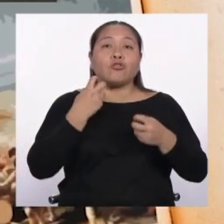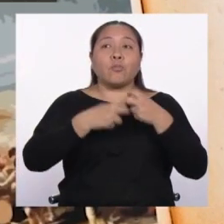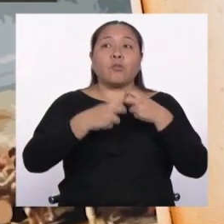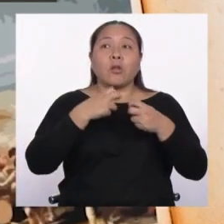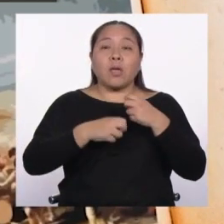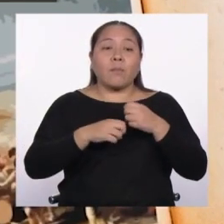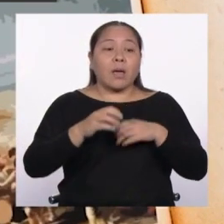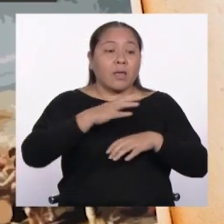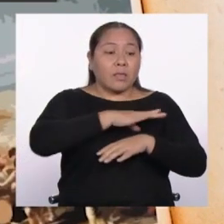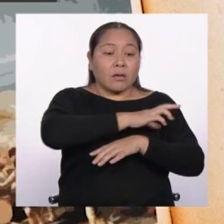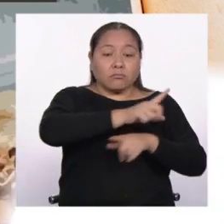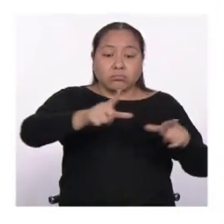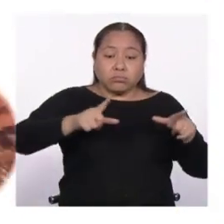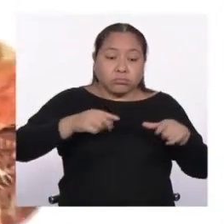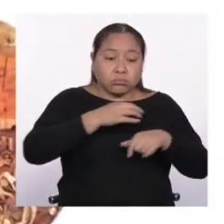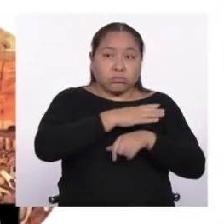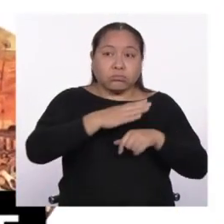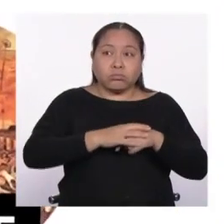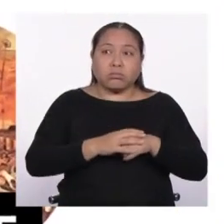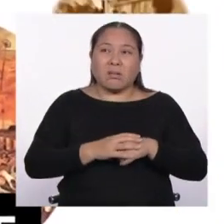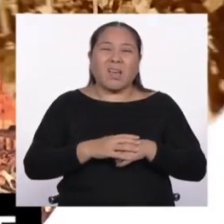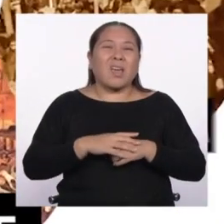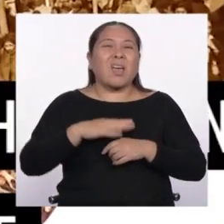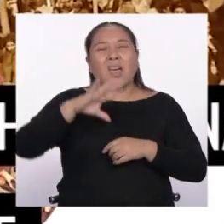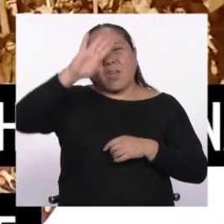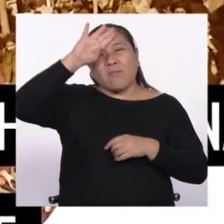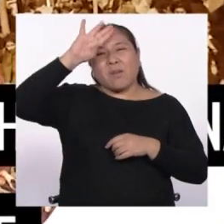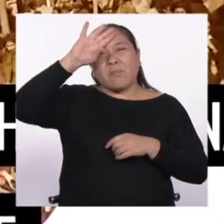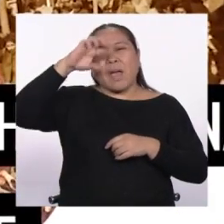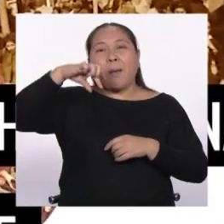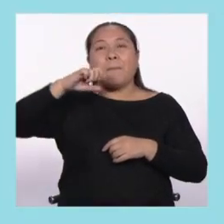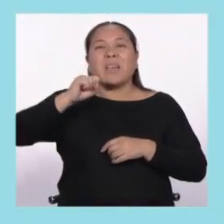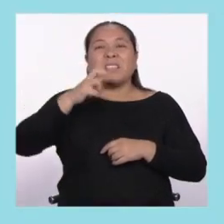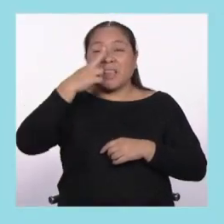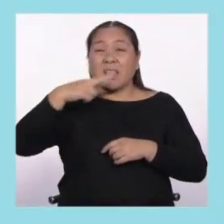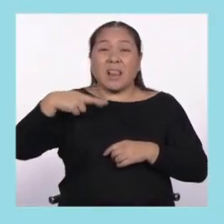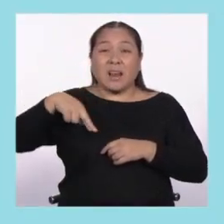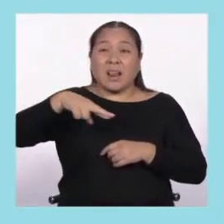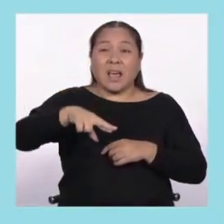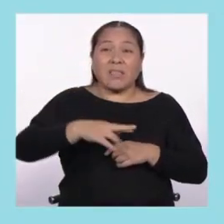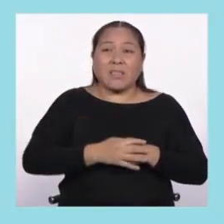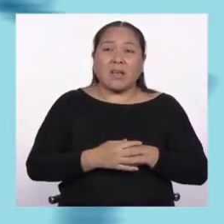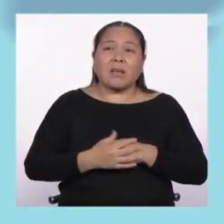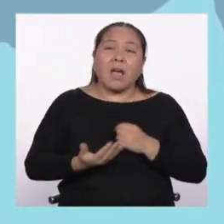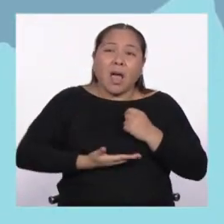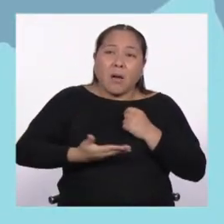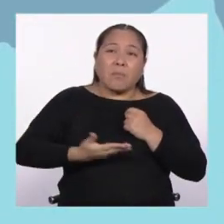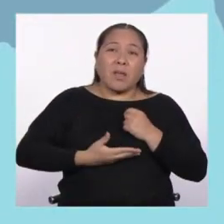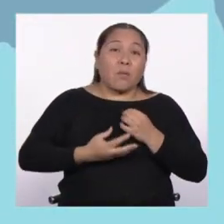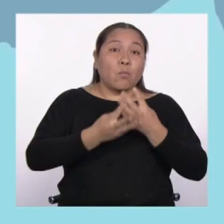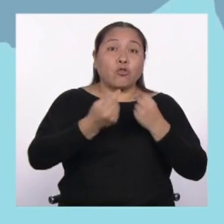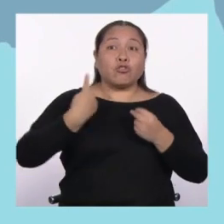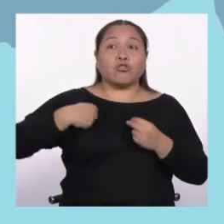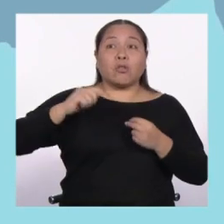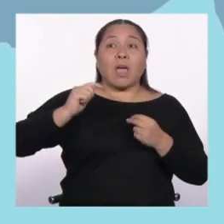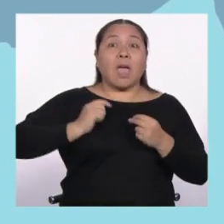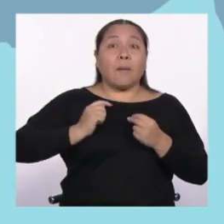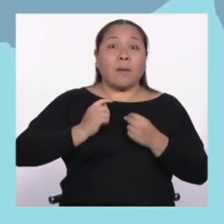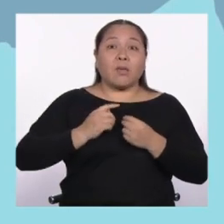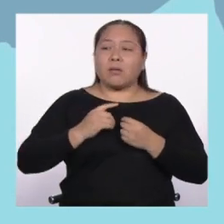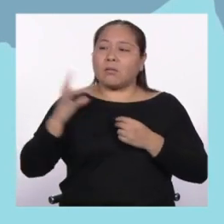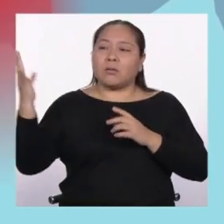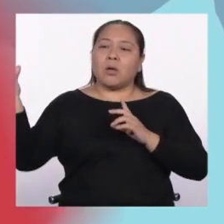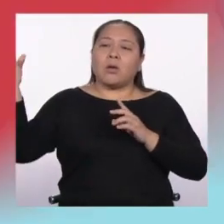a causa de las guerras, donde había la peste y hambruna, por lo que muchos españoles optaron por agarrar sus cosas y mejor venirse para